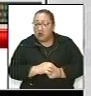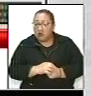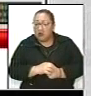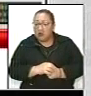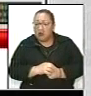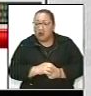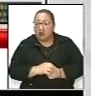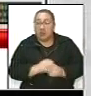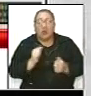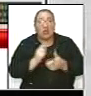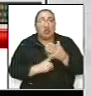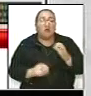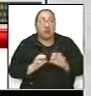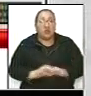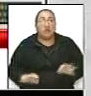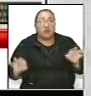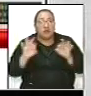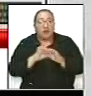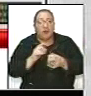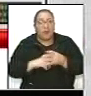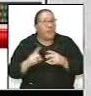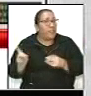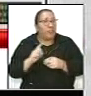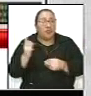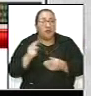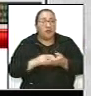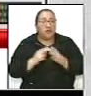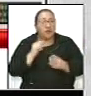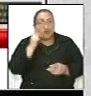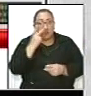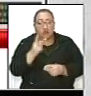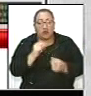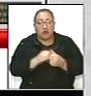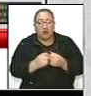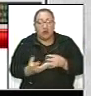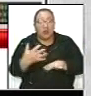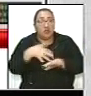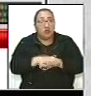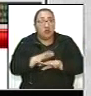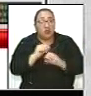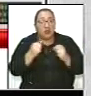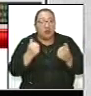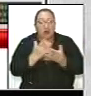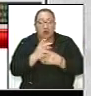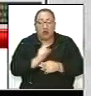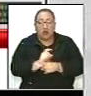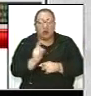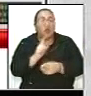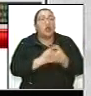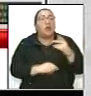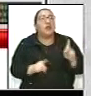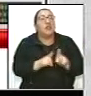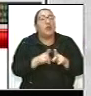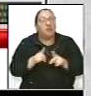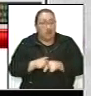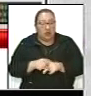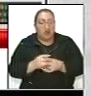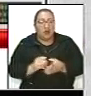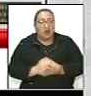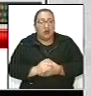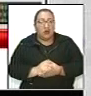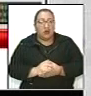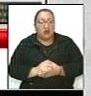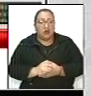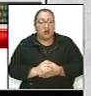más importante es que no solamente se está viendo la inclusión en el sistema educativo, sino también